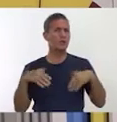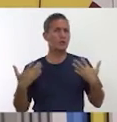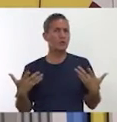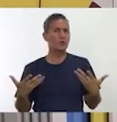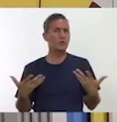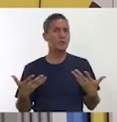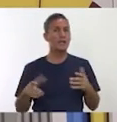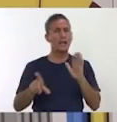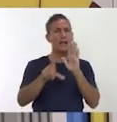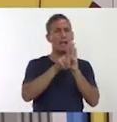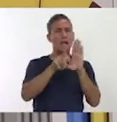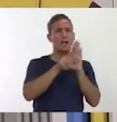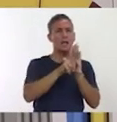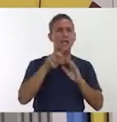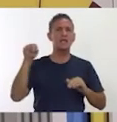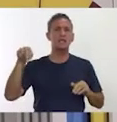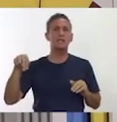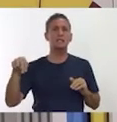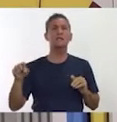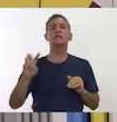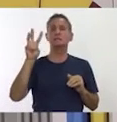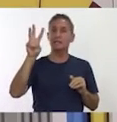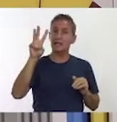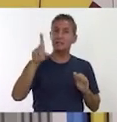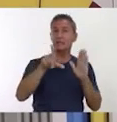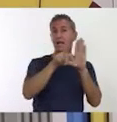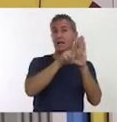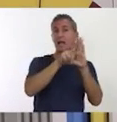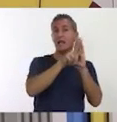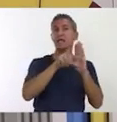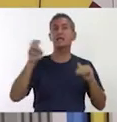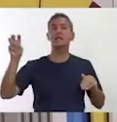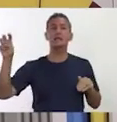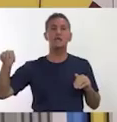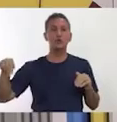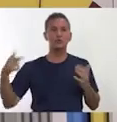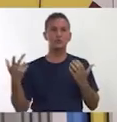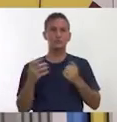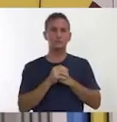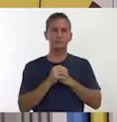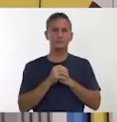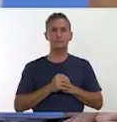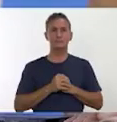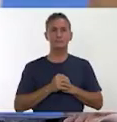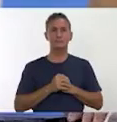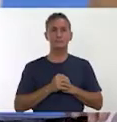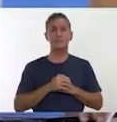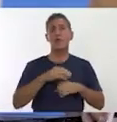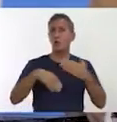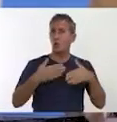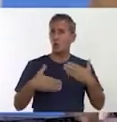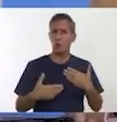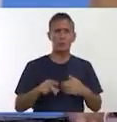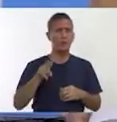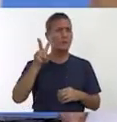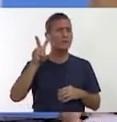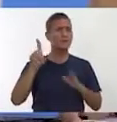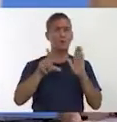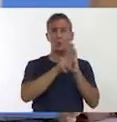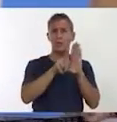relacionados con las leyes de Newton, con las tres leyes de Newton. Los problemas de segunda